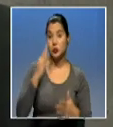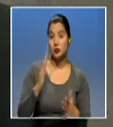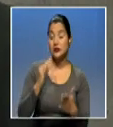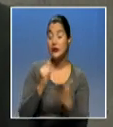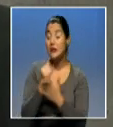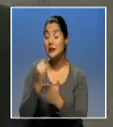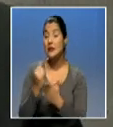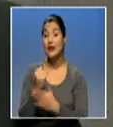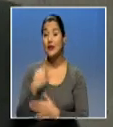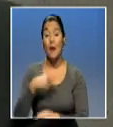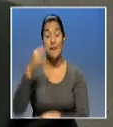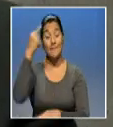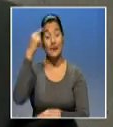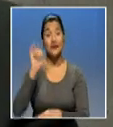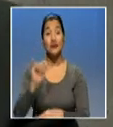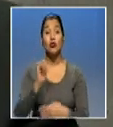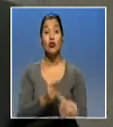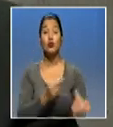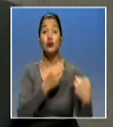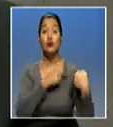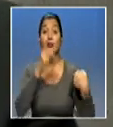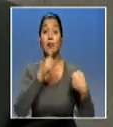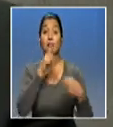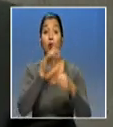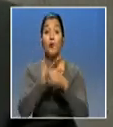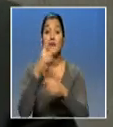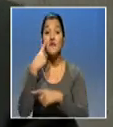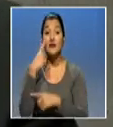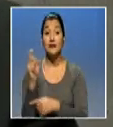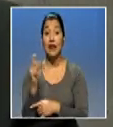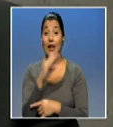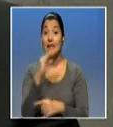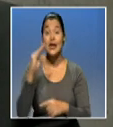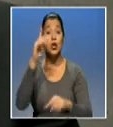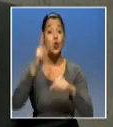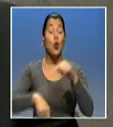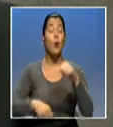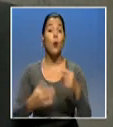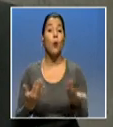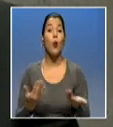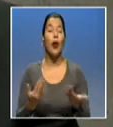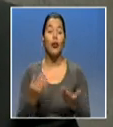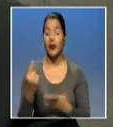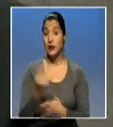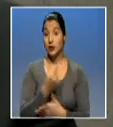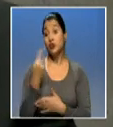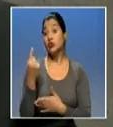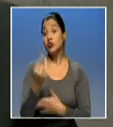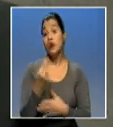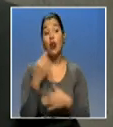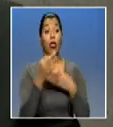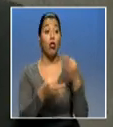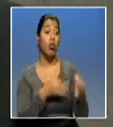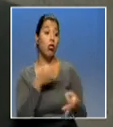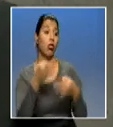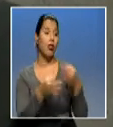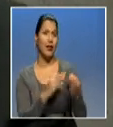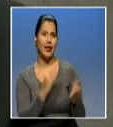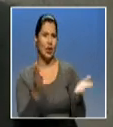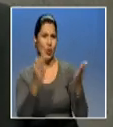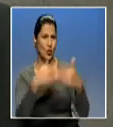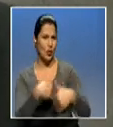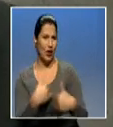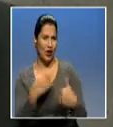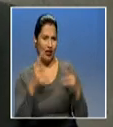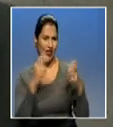de obligaciones que debe cumplir la Fiscalía y no puede estar simplemente refugiándose en explicaciones carentes de seriedad,